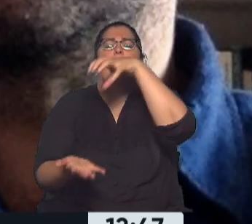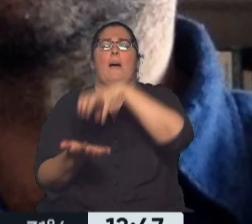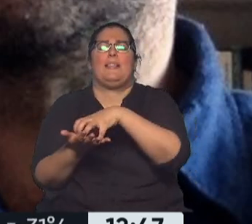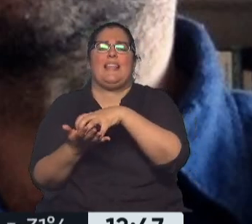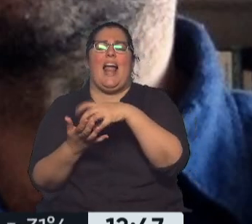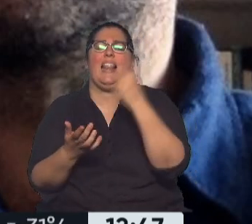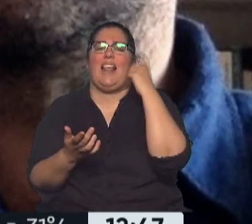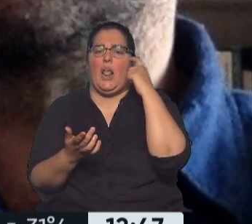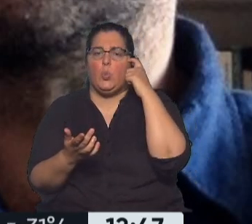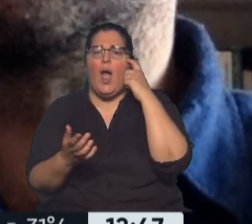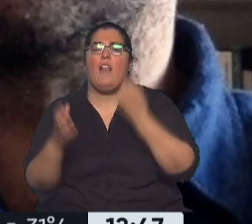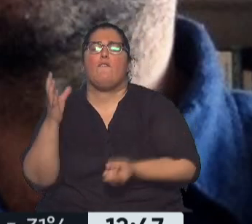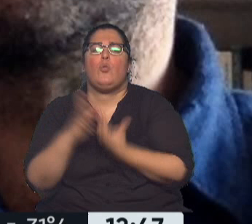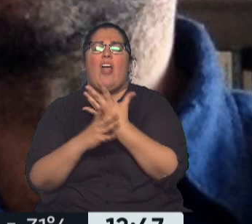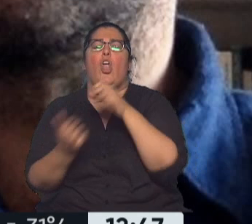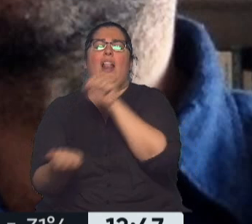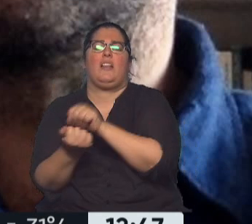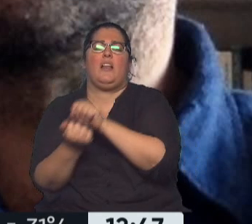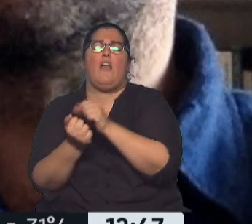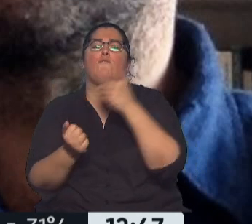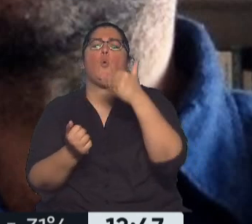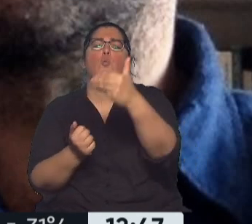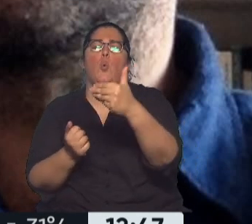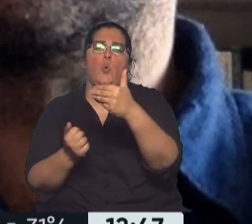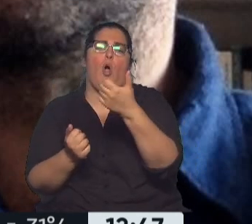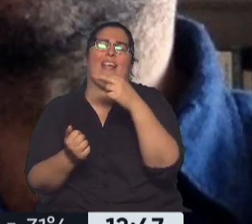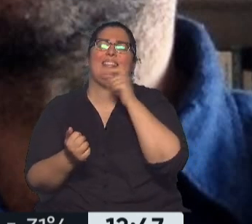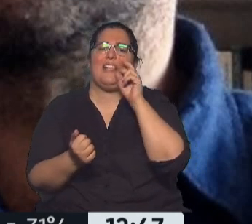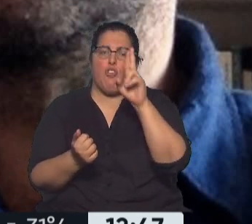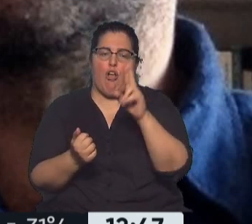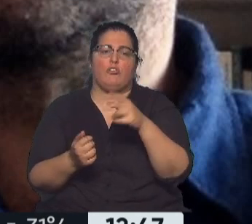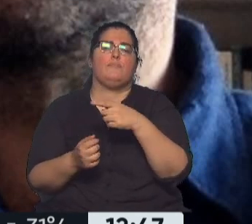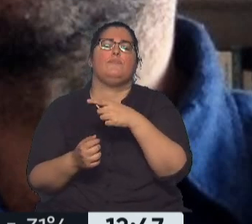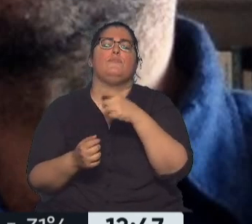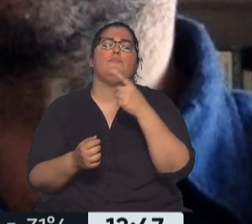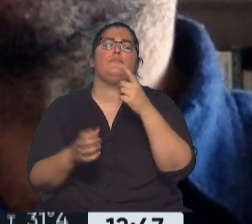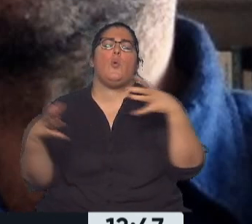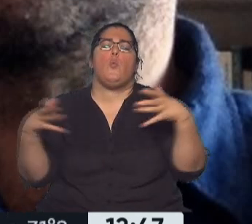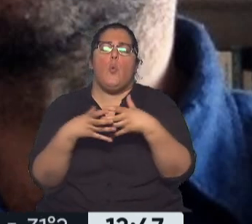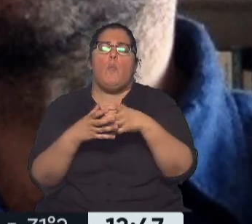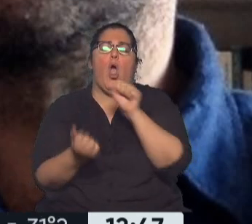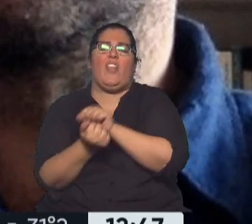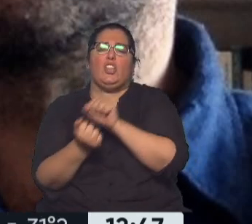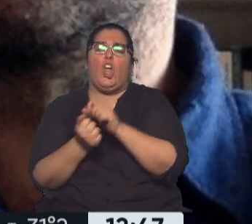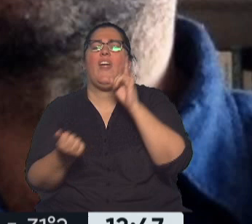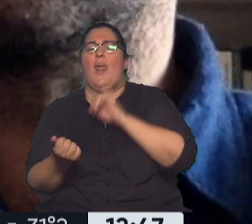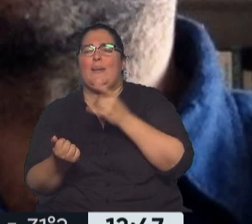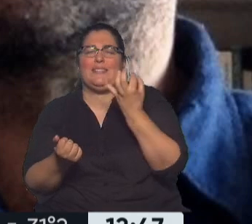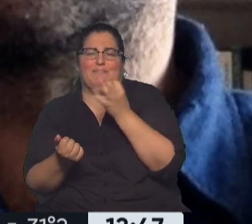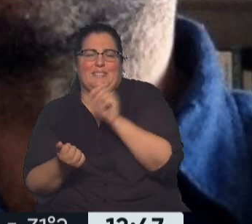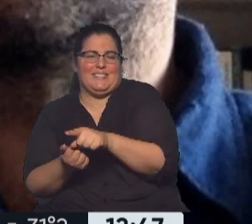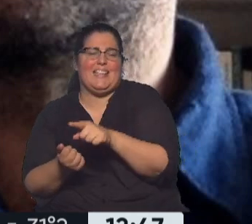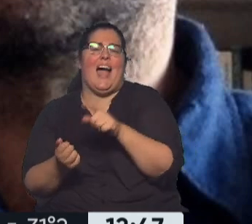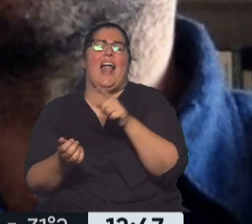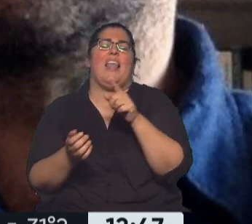revista Crisis y tradujo a autores como Marc Augé y Tomás Piketty y ha publicado numerosos artículos en revistas especializadas y